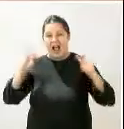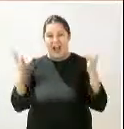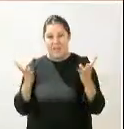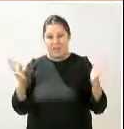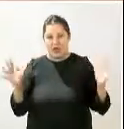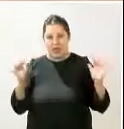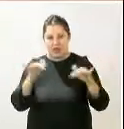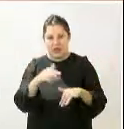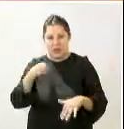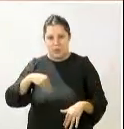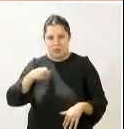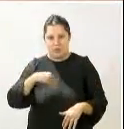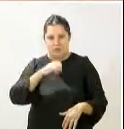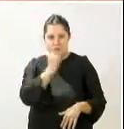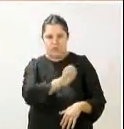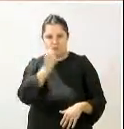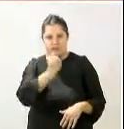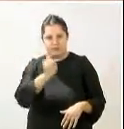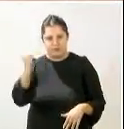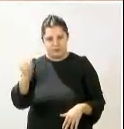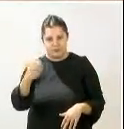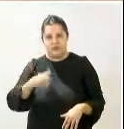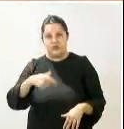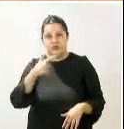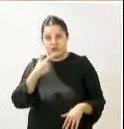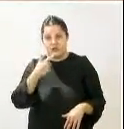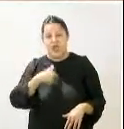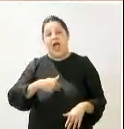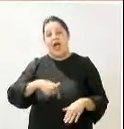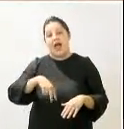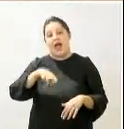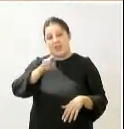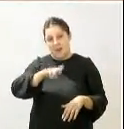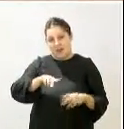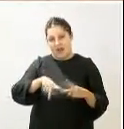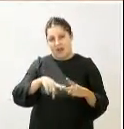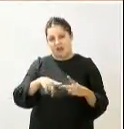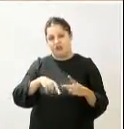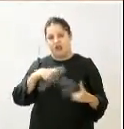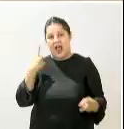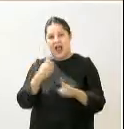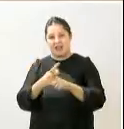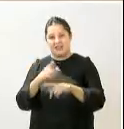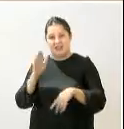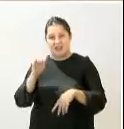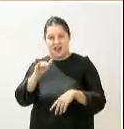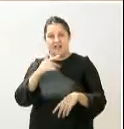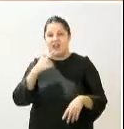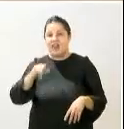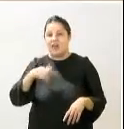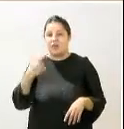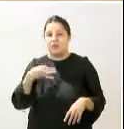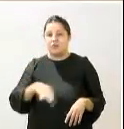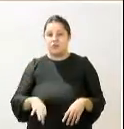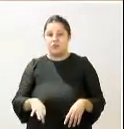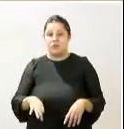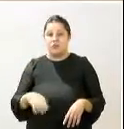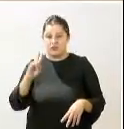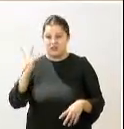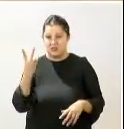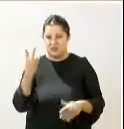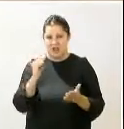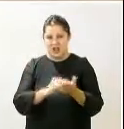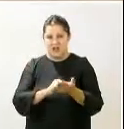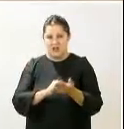de los republicanos y antifascistas que luego fueron condenados por segunda vez, no solo a exiliarse de su